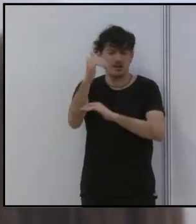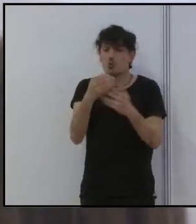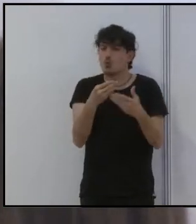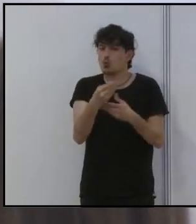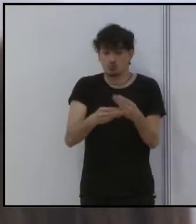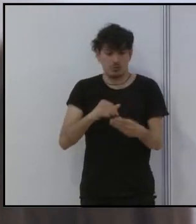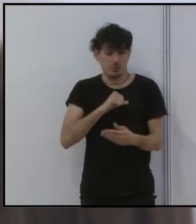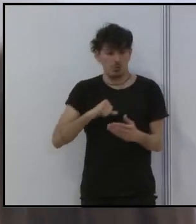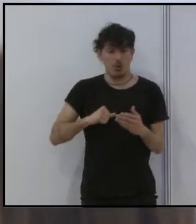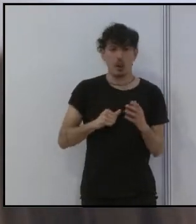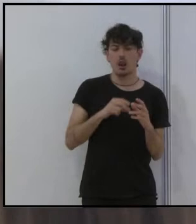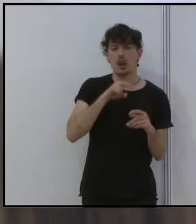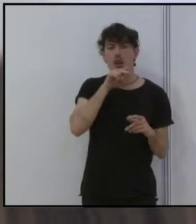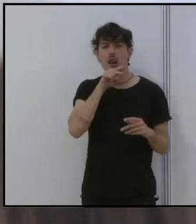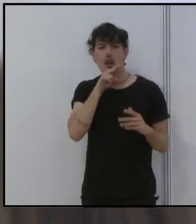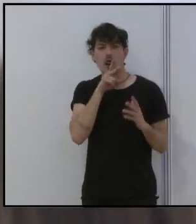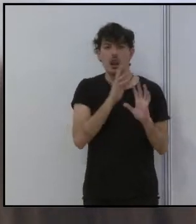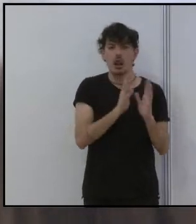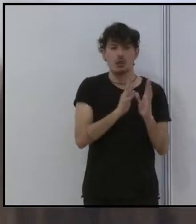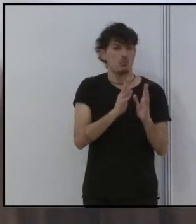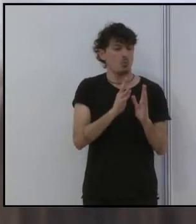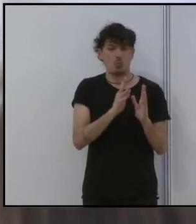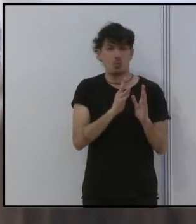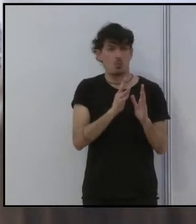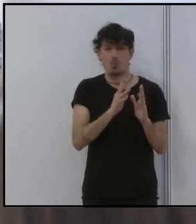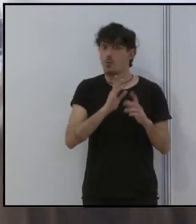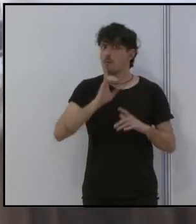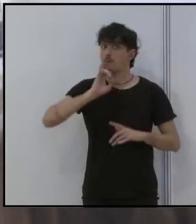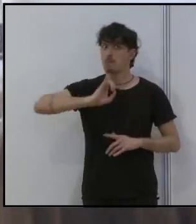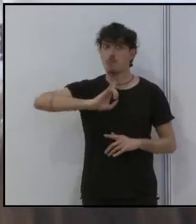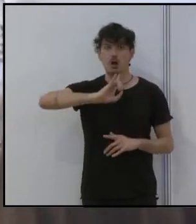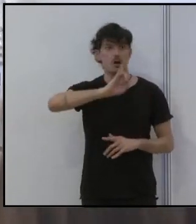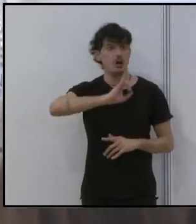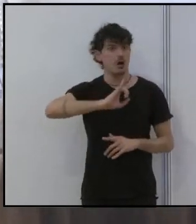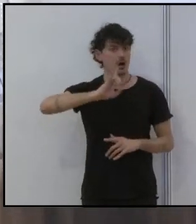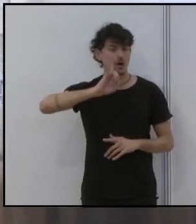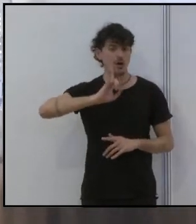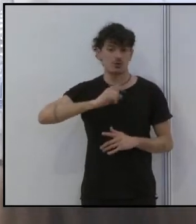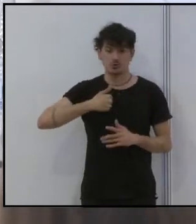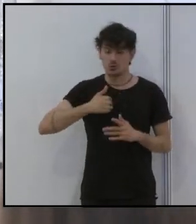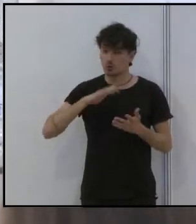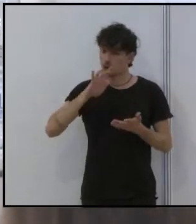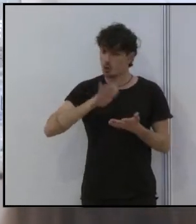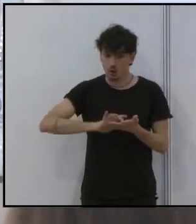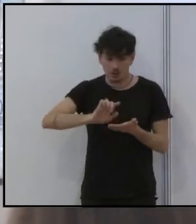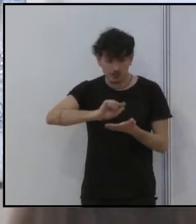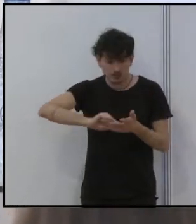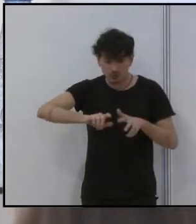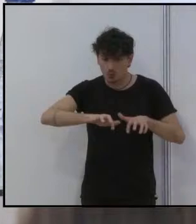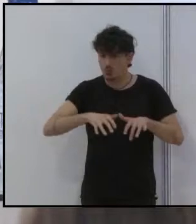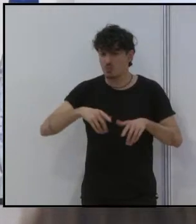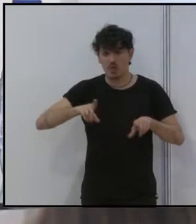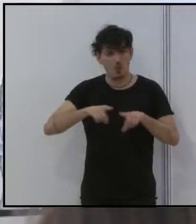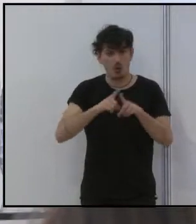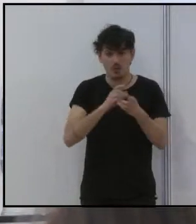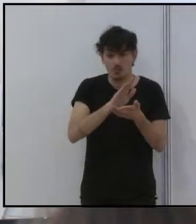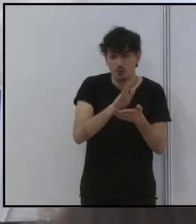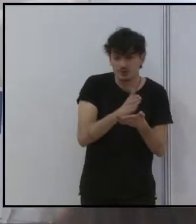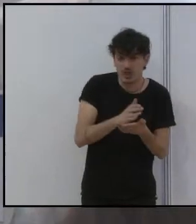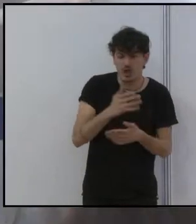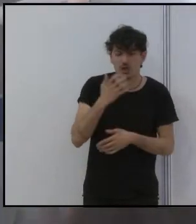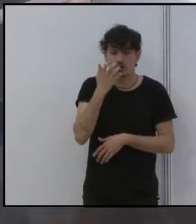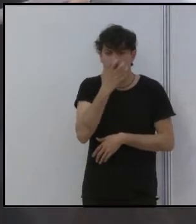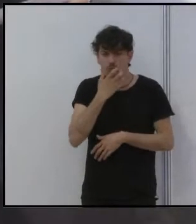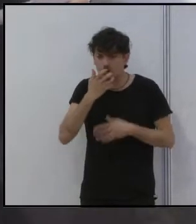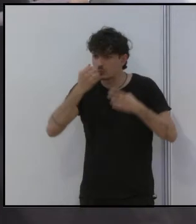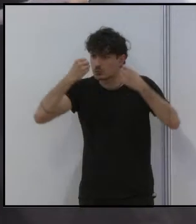lengua me parece fascinante y cada vez que escribo, sea relato, novela, poesía, este mismo ensayo, lo que